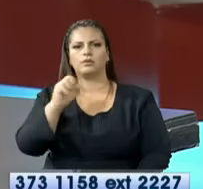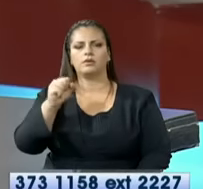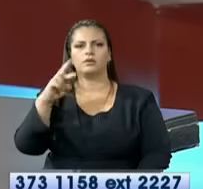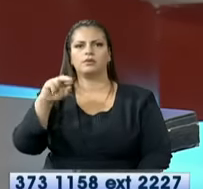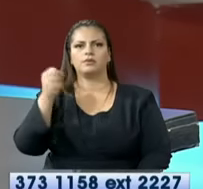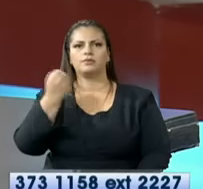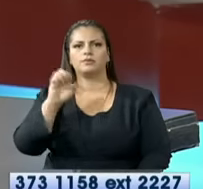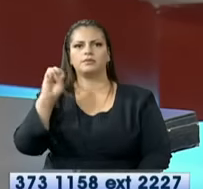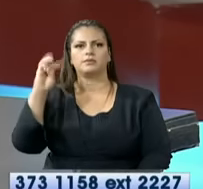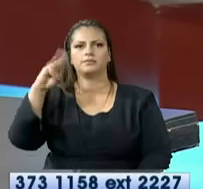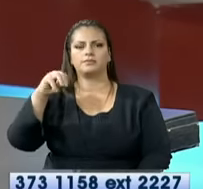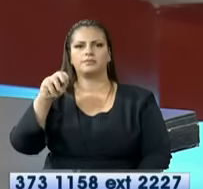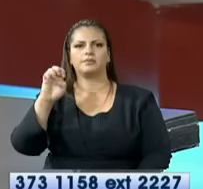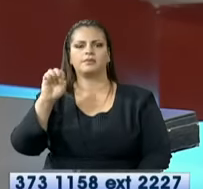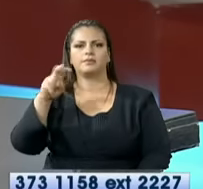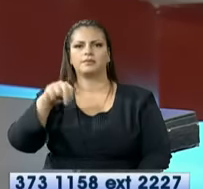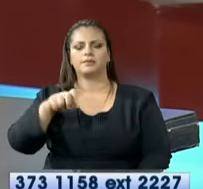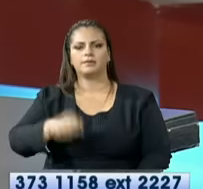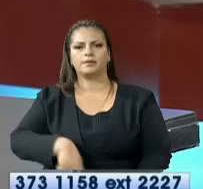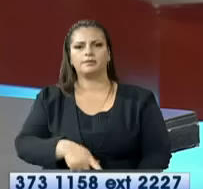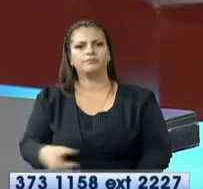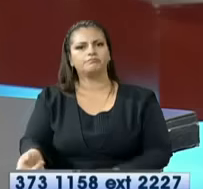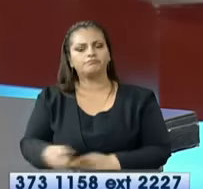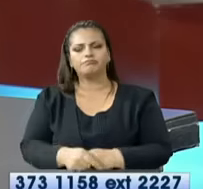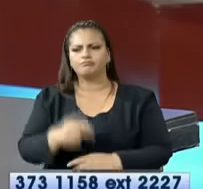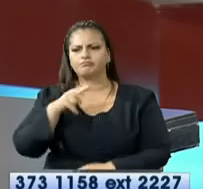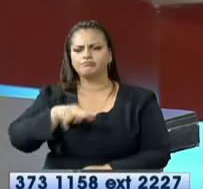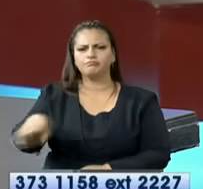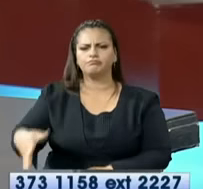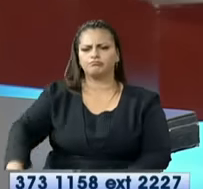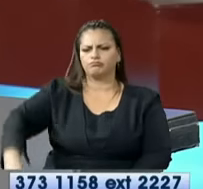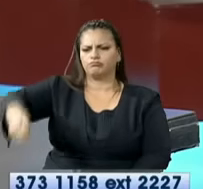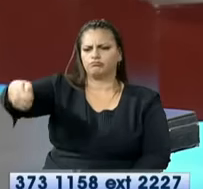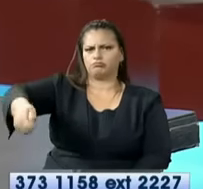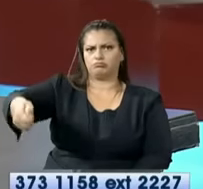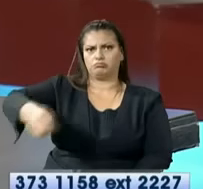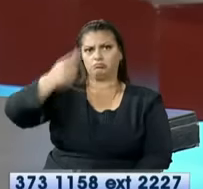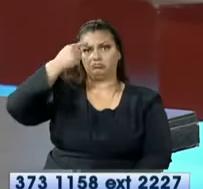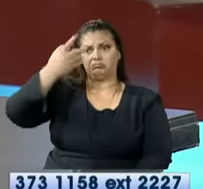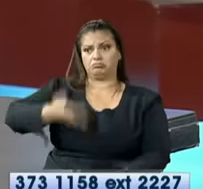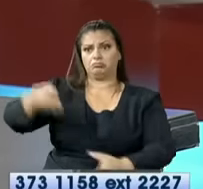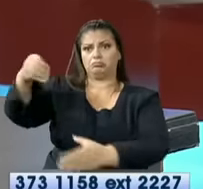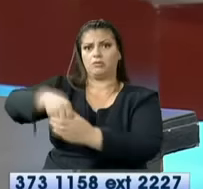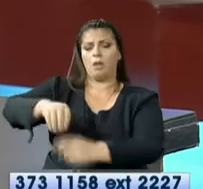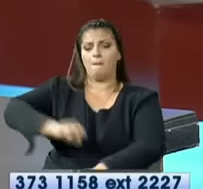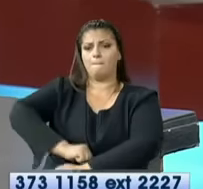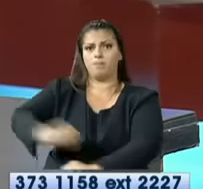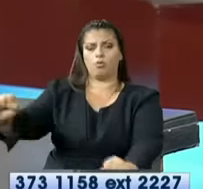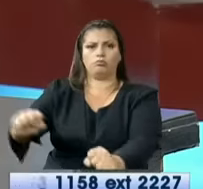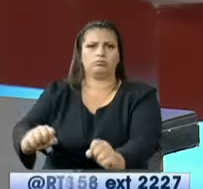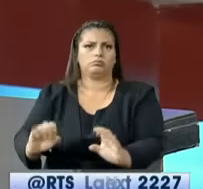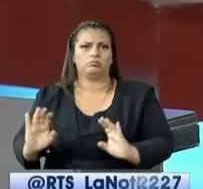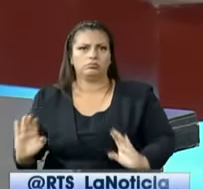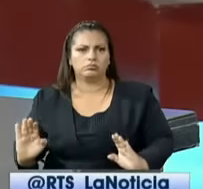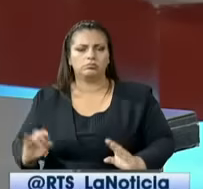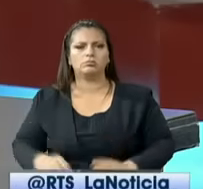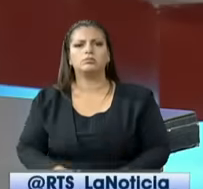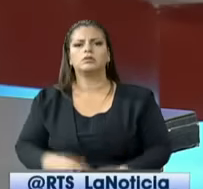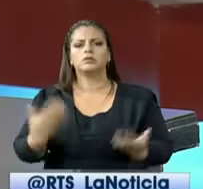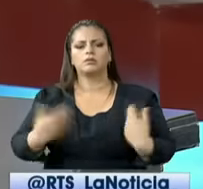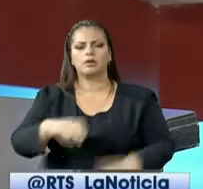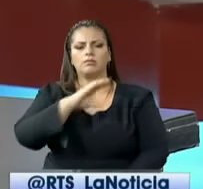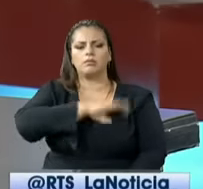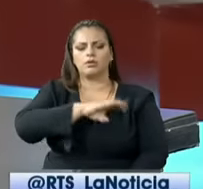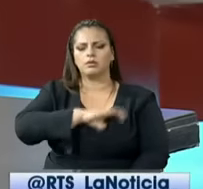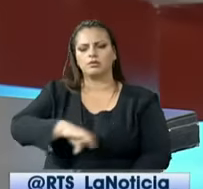aparentemente contenía un artefacto explosivo. El objeto fue revisado por la policía para despejar dudas. En la